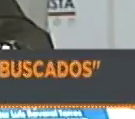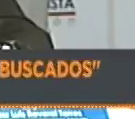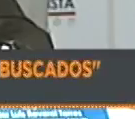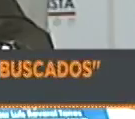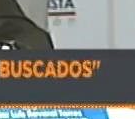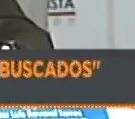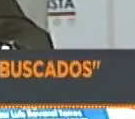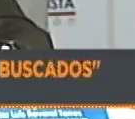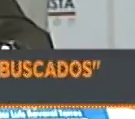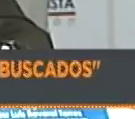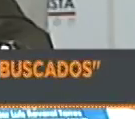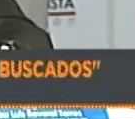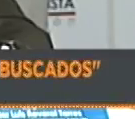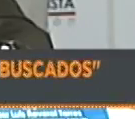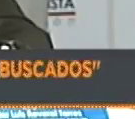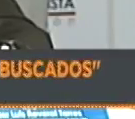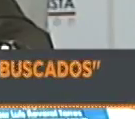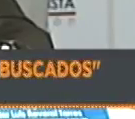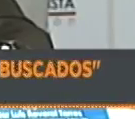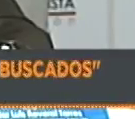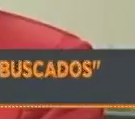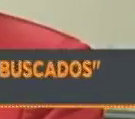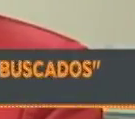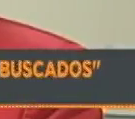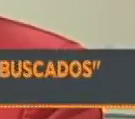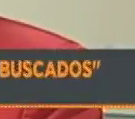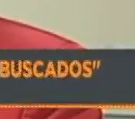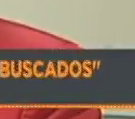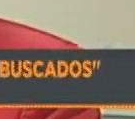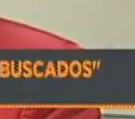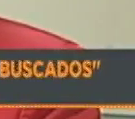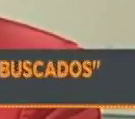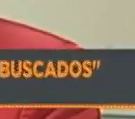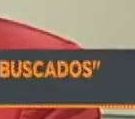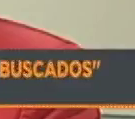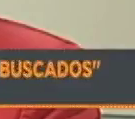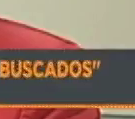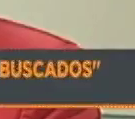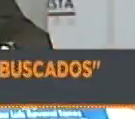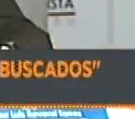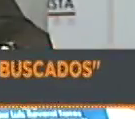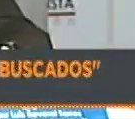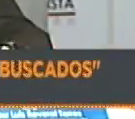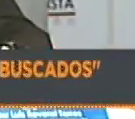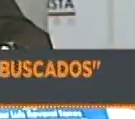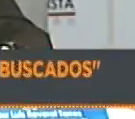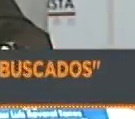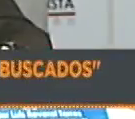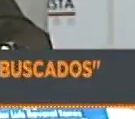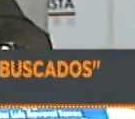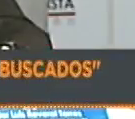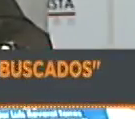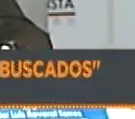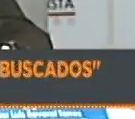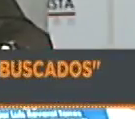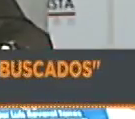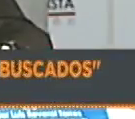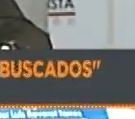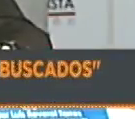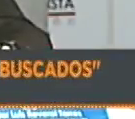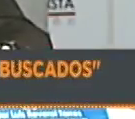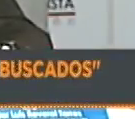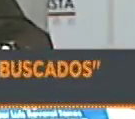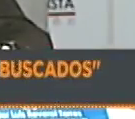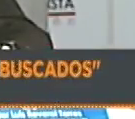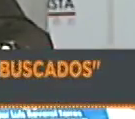investigaciones que realizamos a lo largo y ancho del territorio nacional. En este caso le hemos querido demostrar al fiscal general